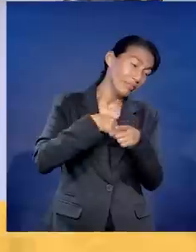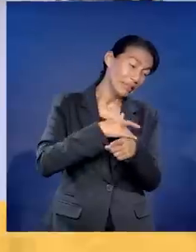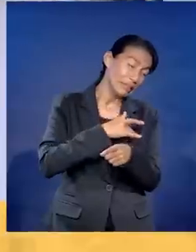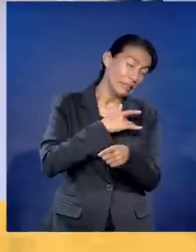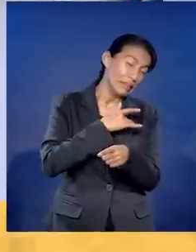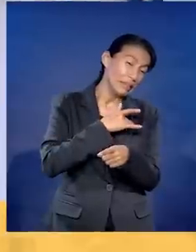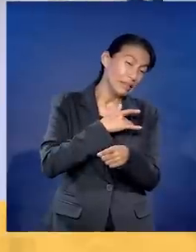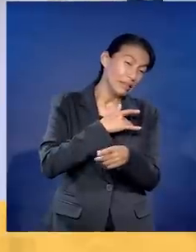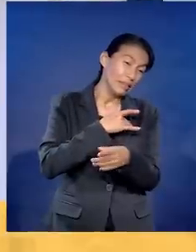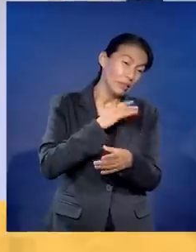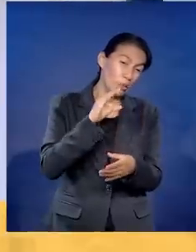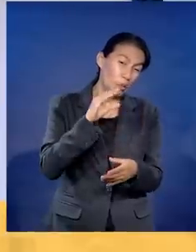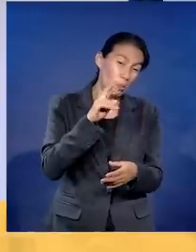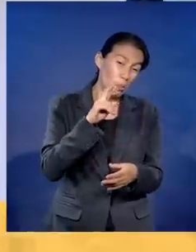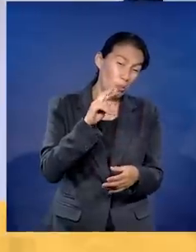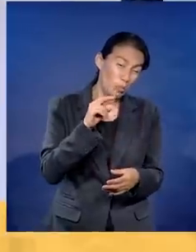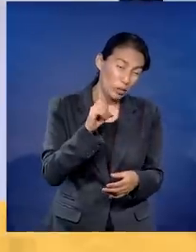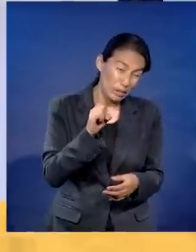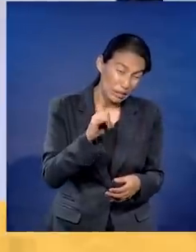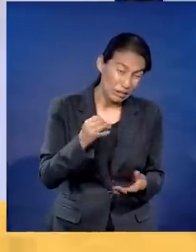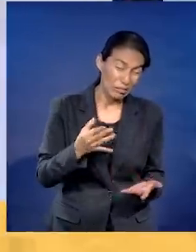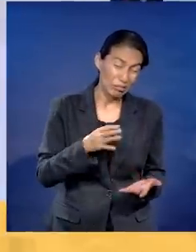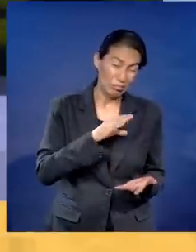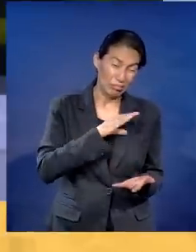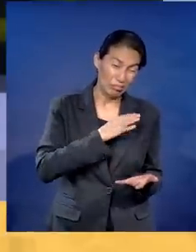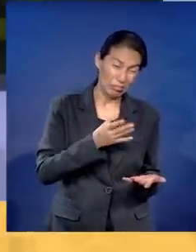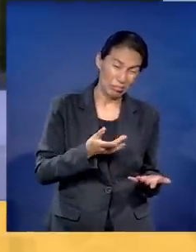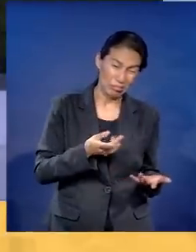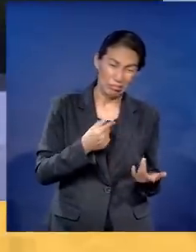Yo de verdad me sentí dolido porque dijo que era cursi.